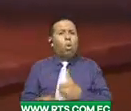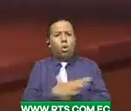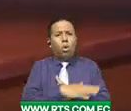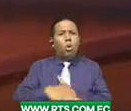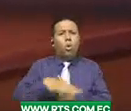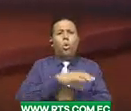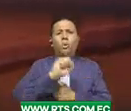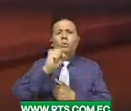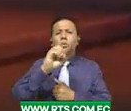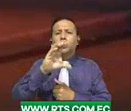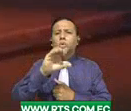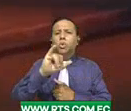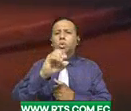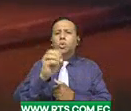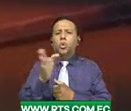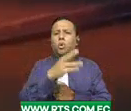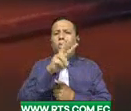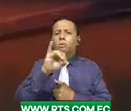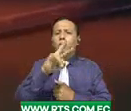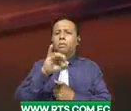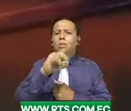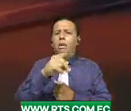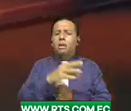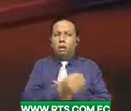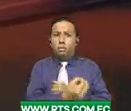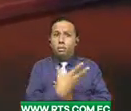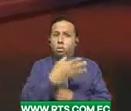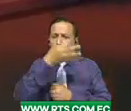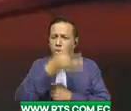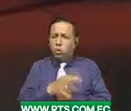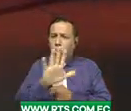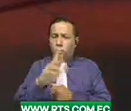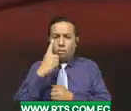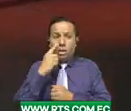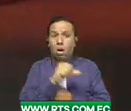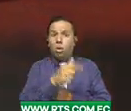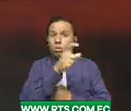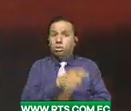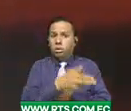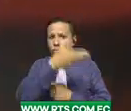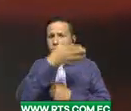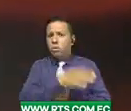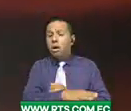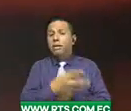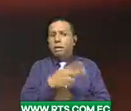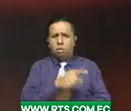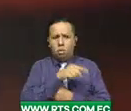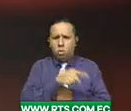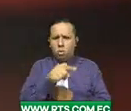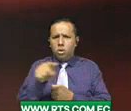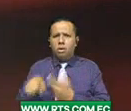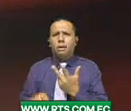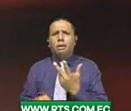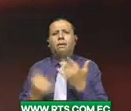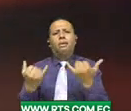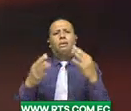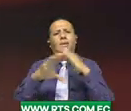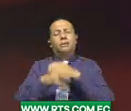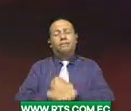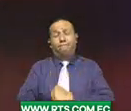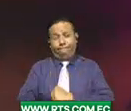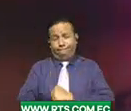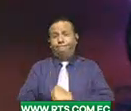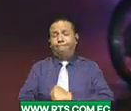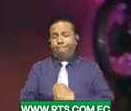Vivienda también estaría por confirmarse otra persona baleada. En todo caso, es la situación que se está dando a esta hora de la noche. Lo que